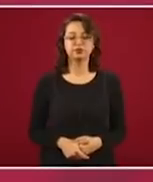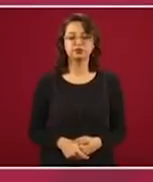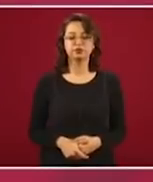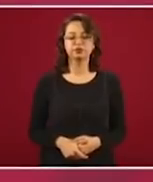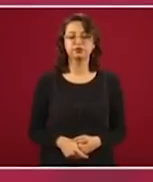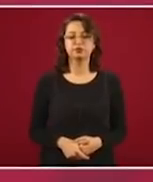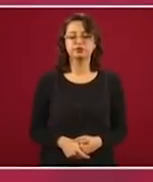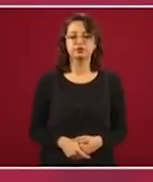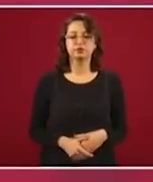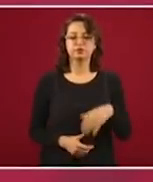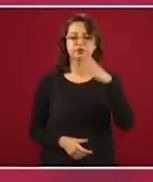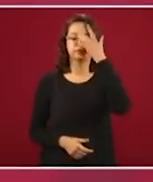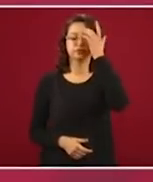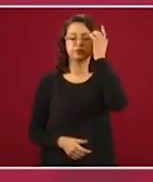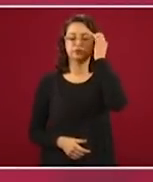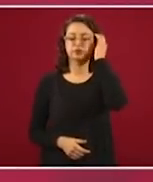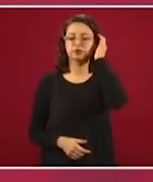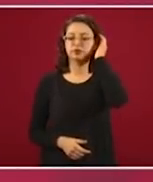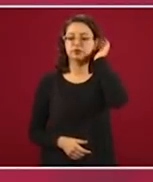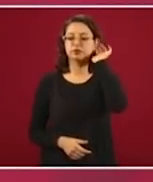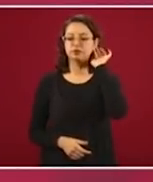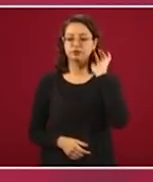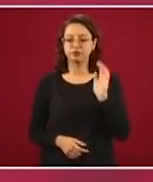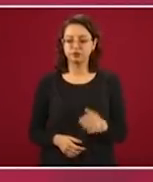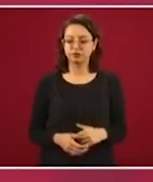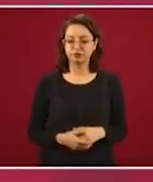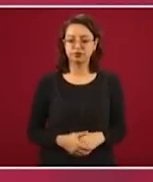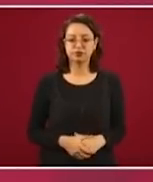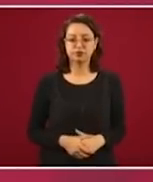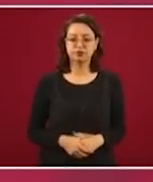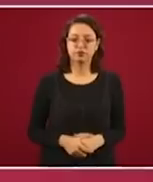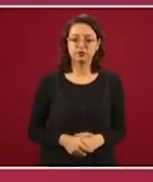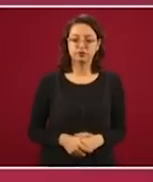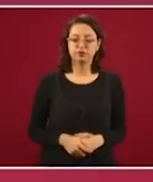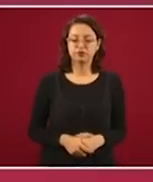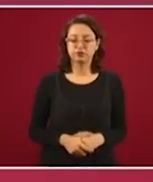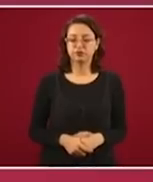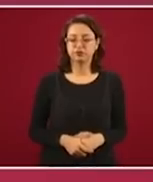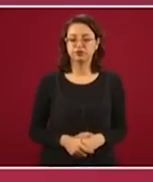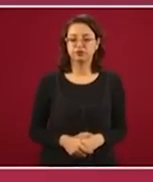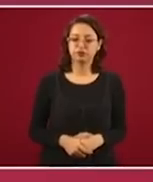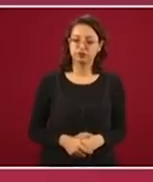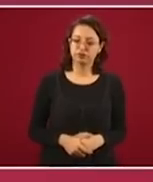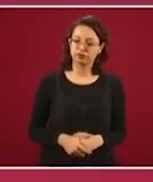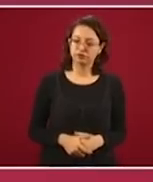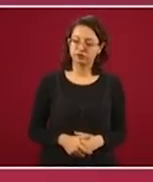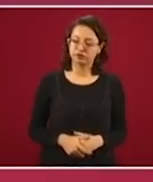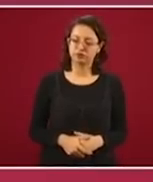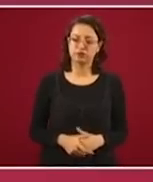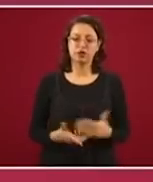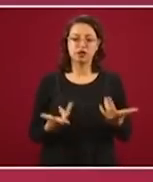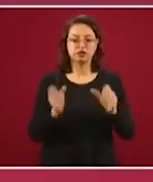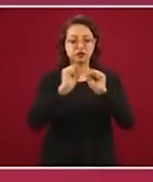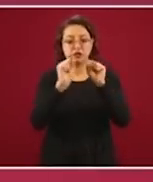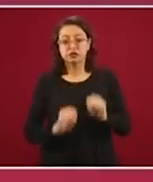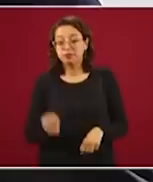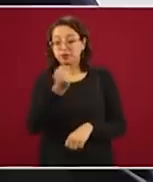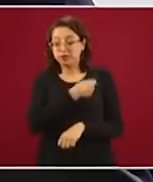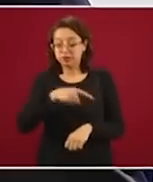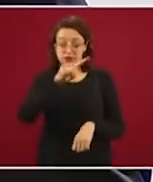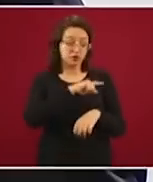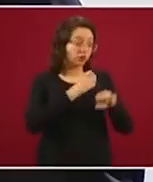la transferencia de los sistemas de salud a los estados. Para decirlo con